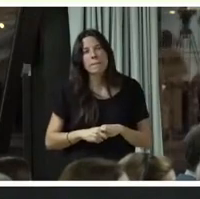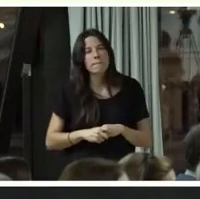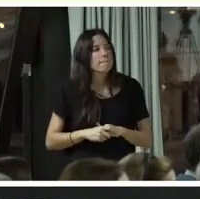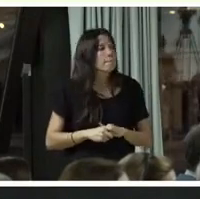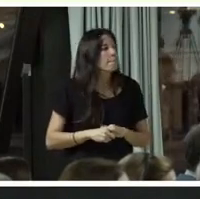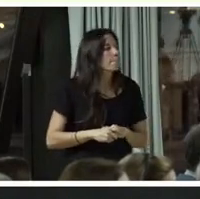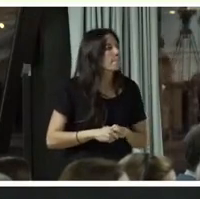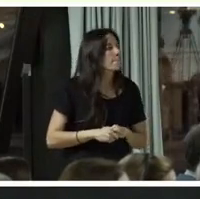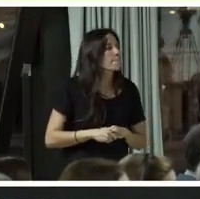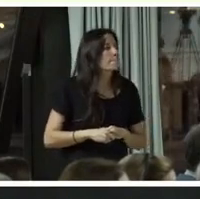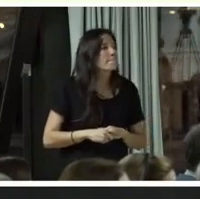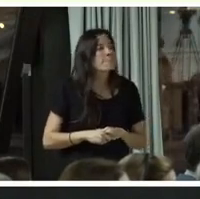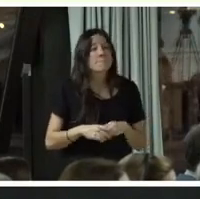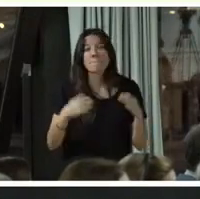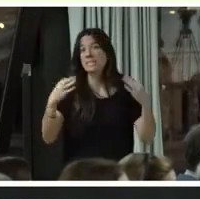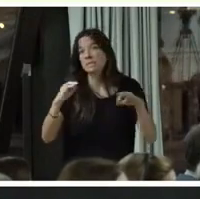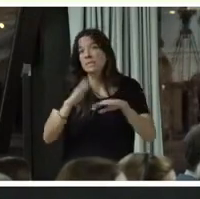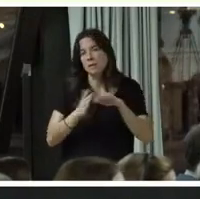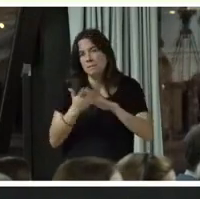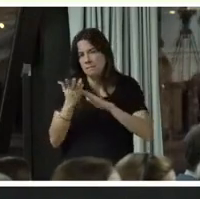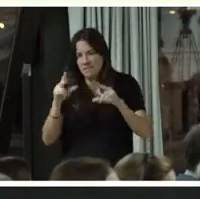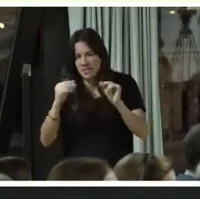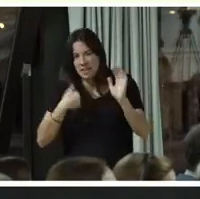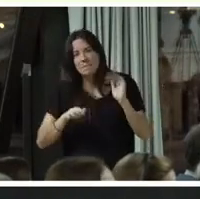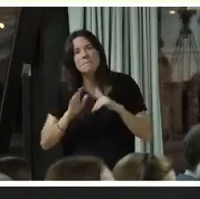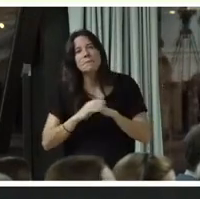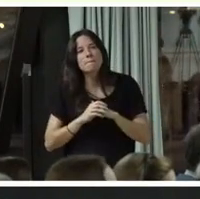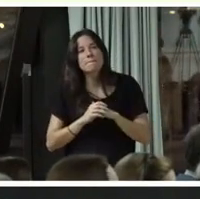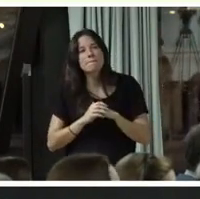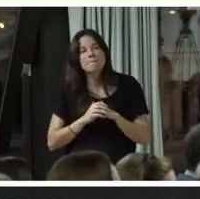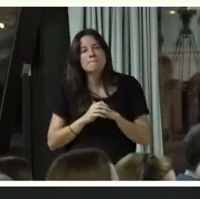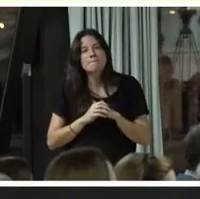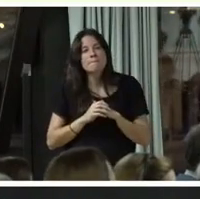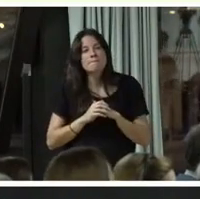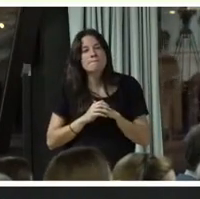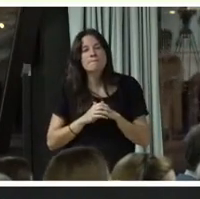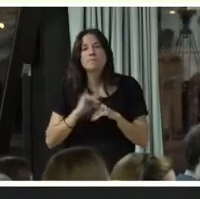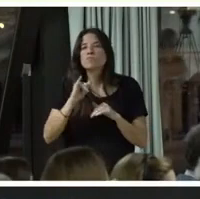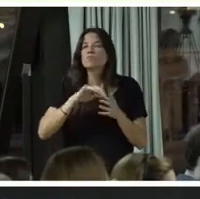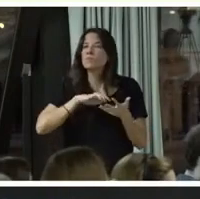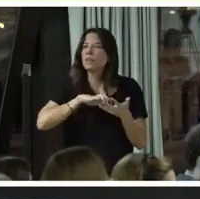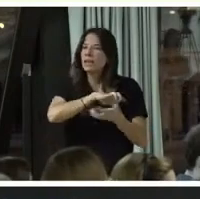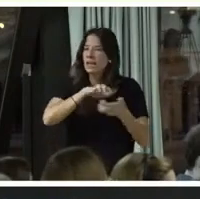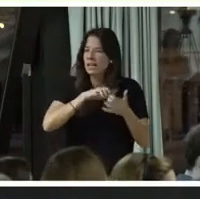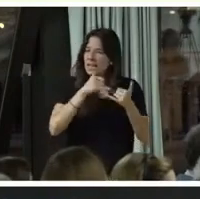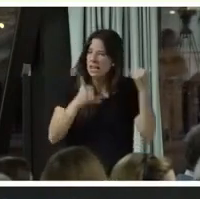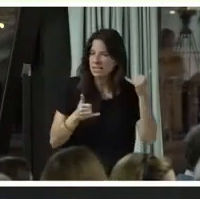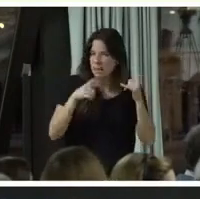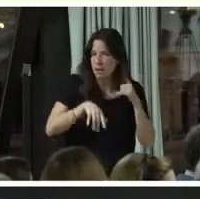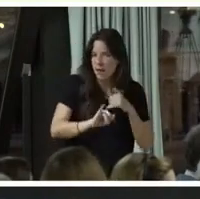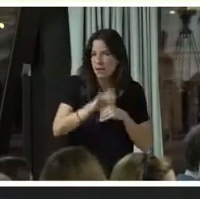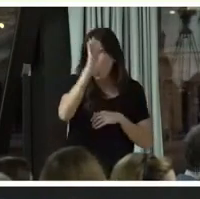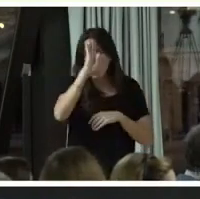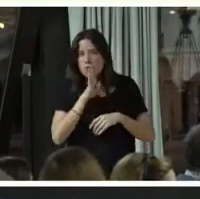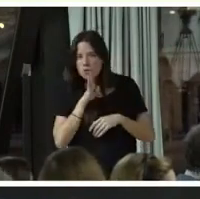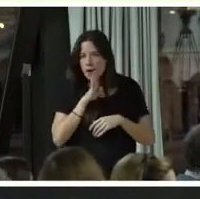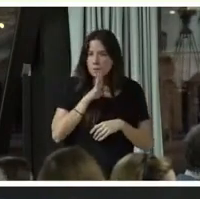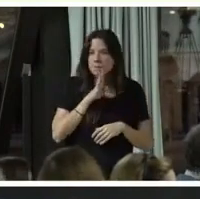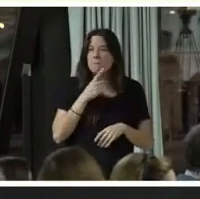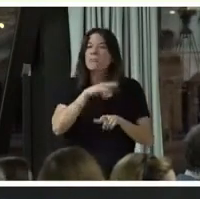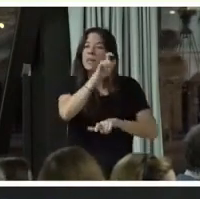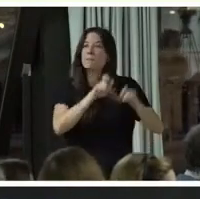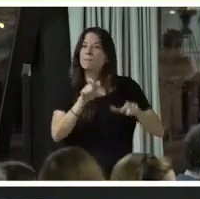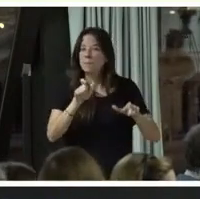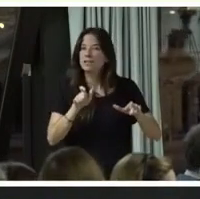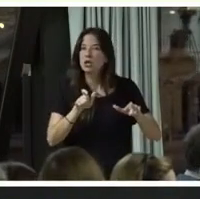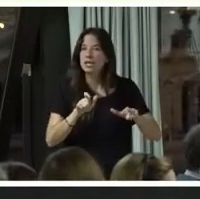em solamente para para terminar e hay una crisis que también está oculta y que afecta de manera profunda a